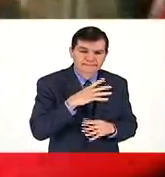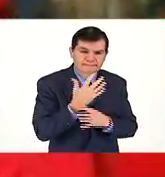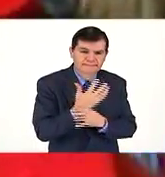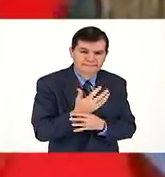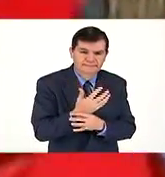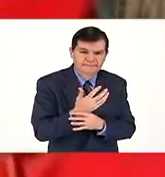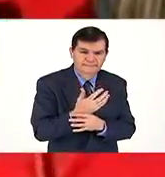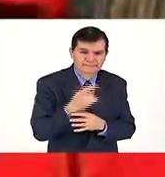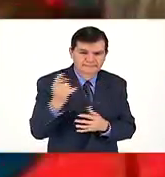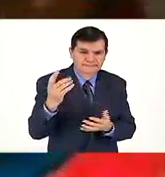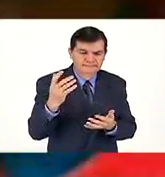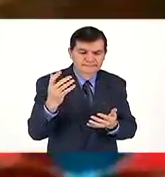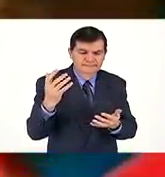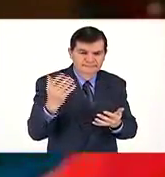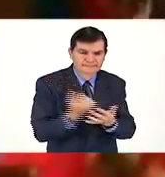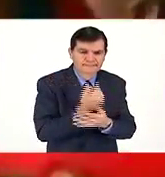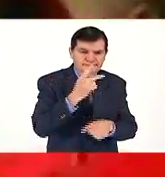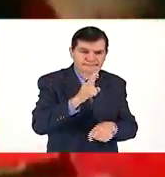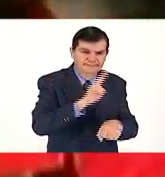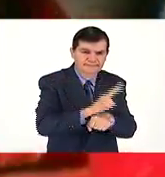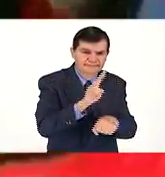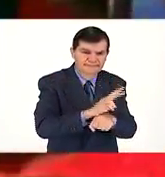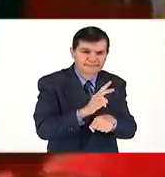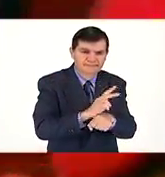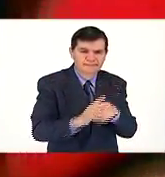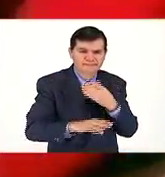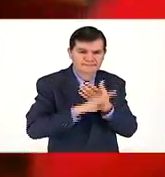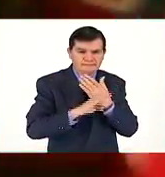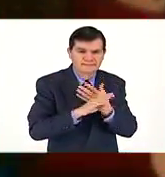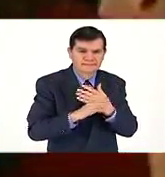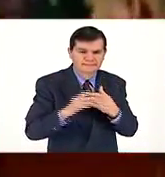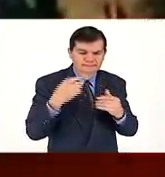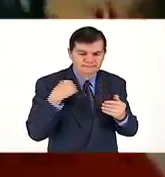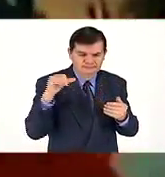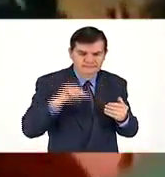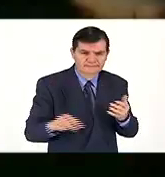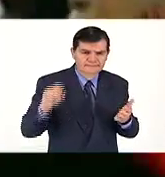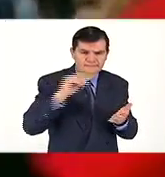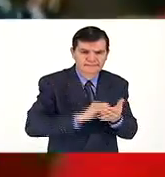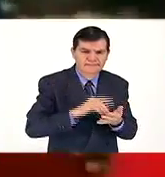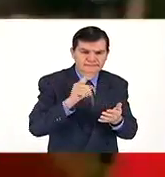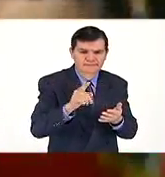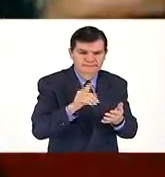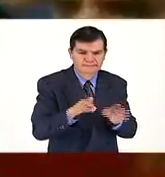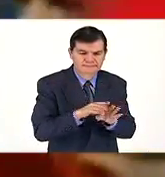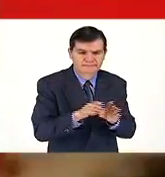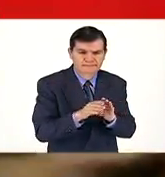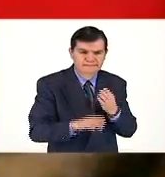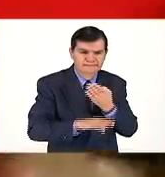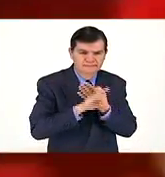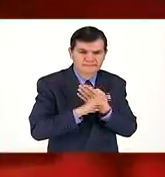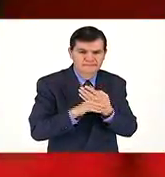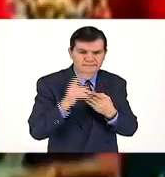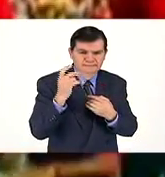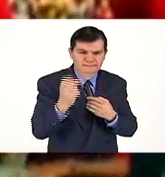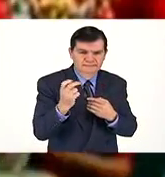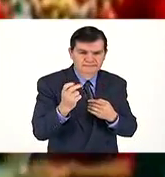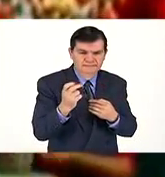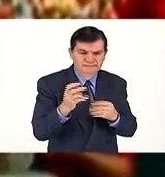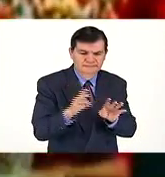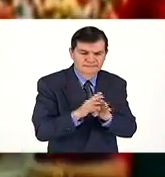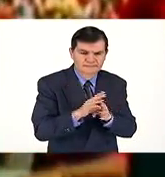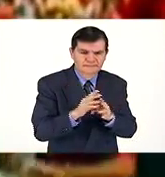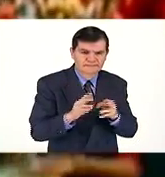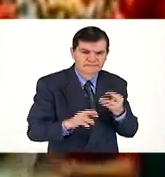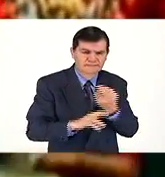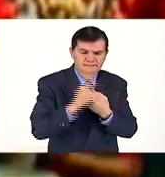que Venezuela no ha triunfado la oposición, sino que circunstancialmente el día de hoy ha triunfado la contrarrevolución impuesta. Ya sabemos lo que es una